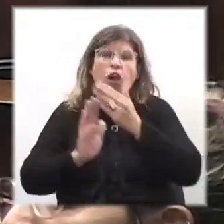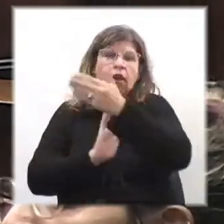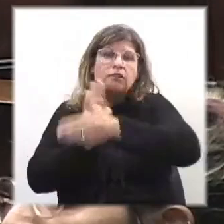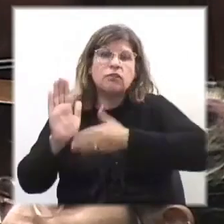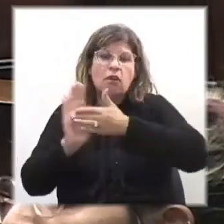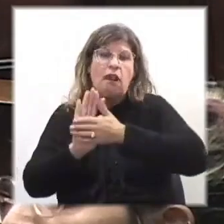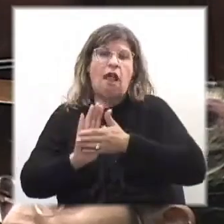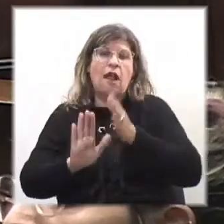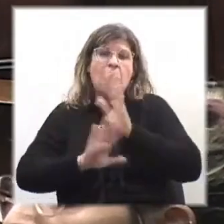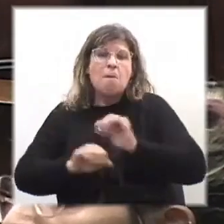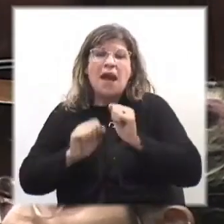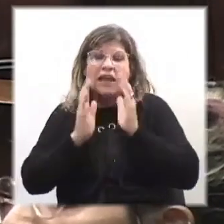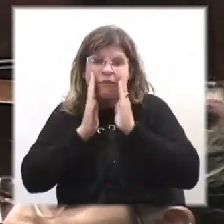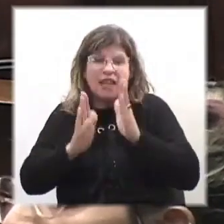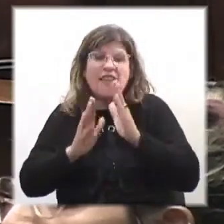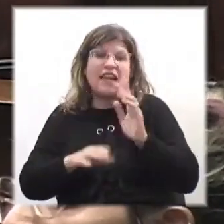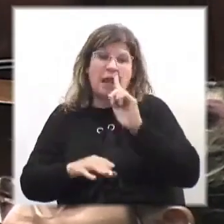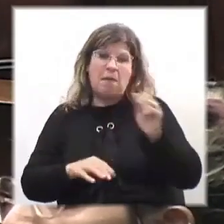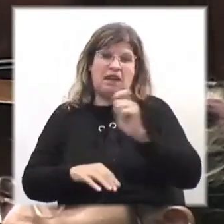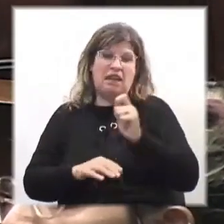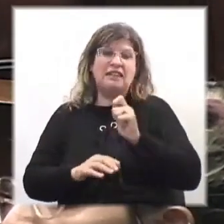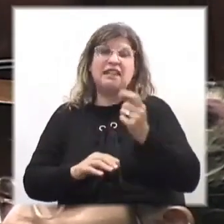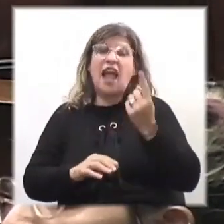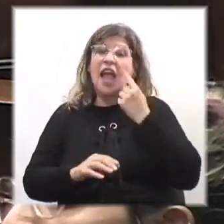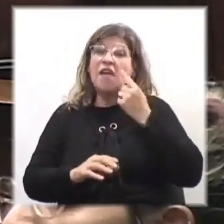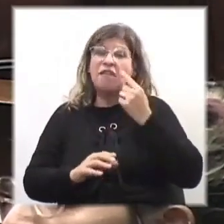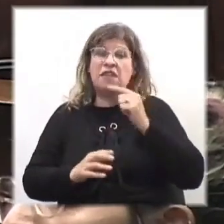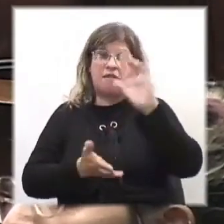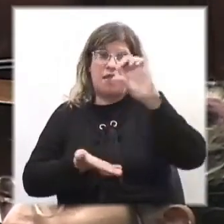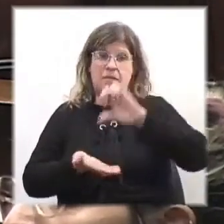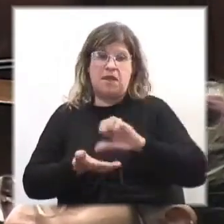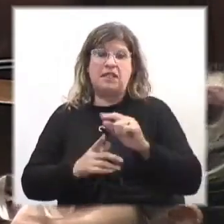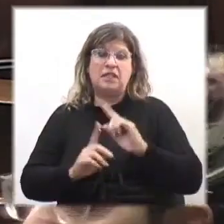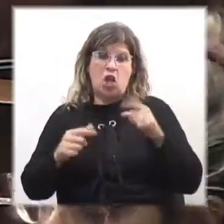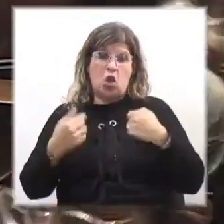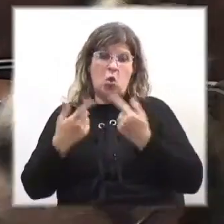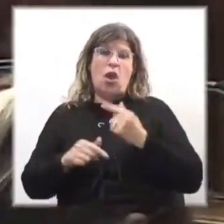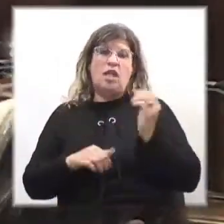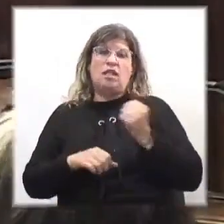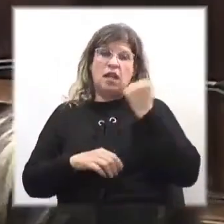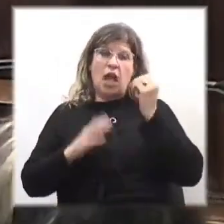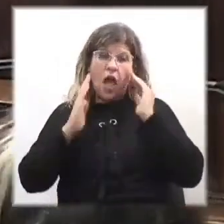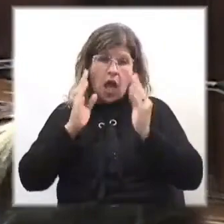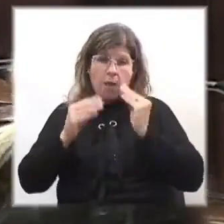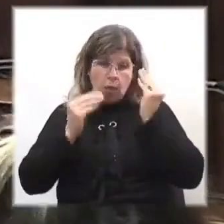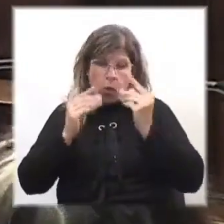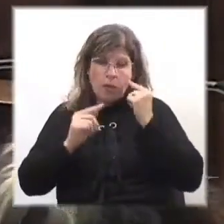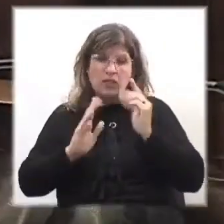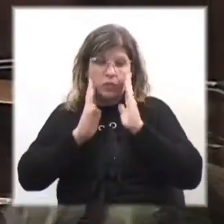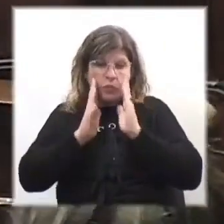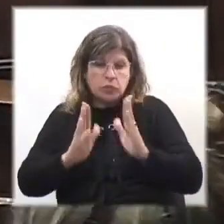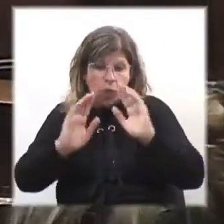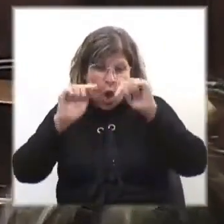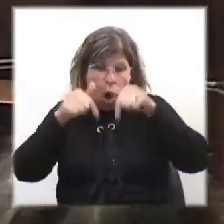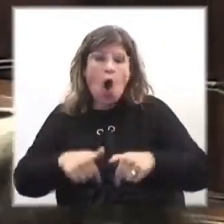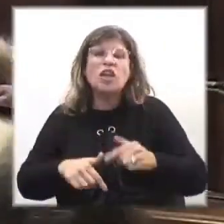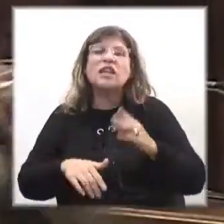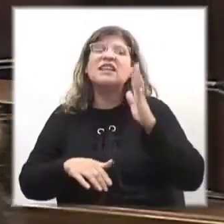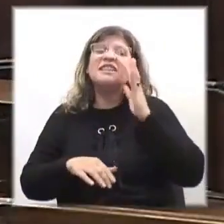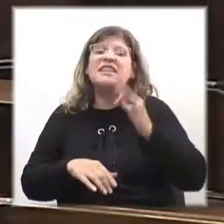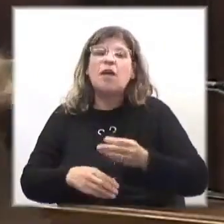para atender la emergencia que vive el país nuestra preocupación está centrada hoy en saber